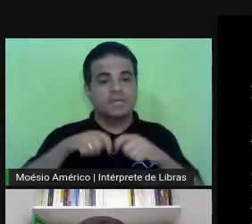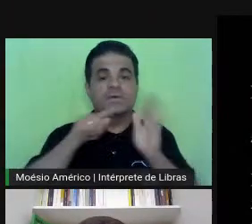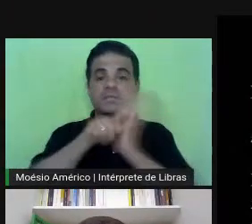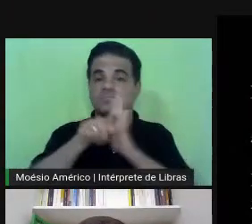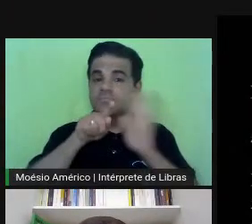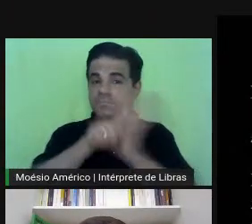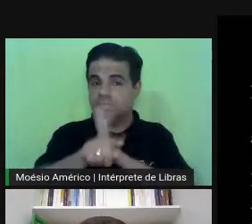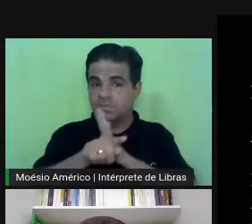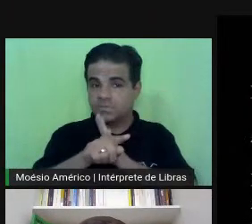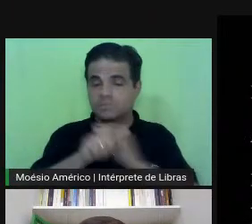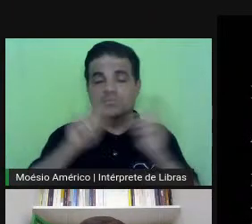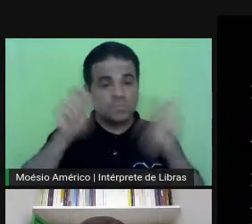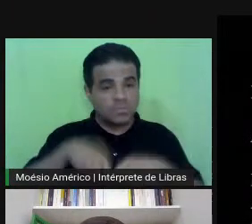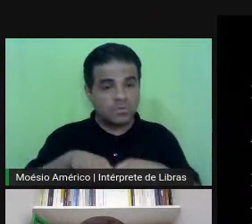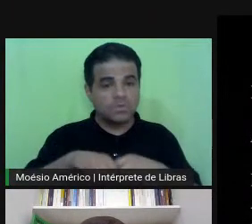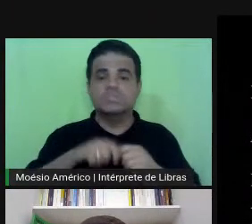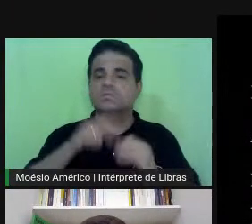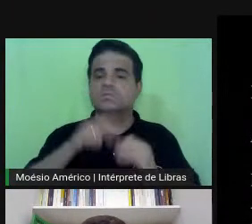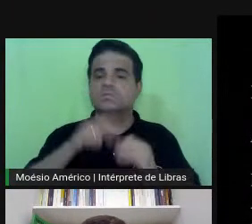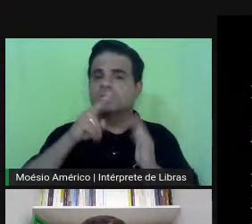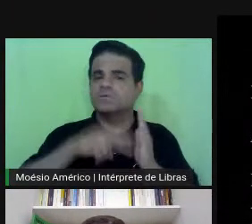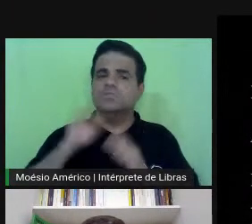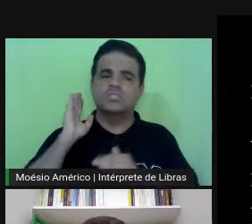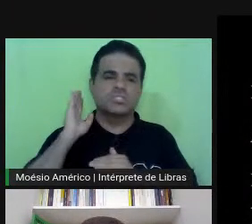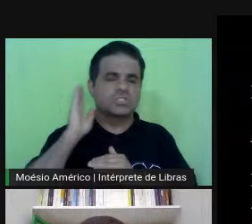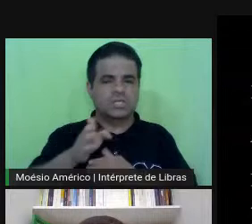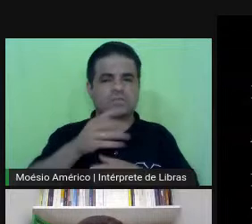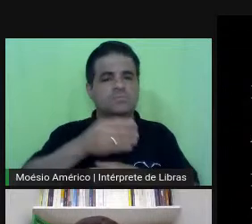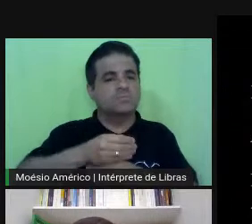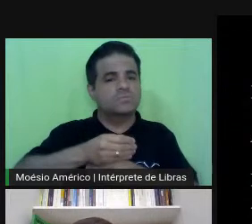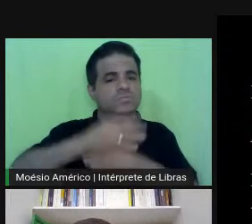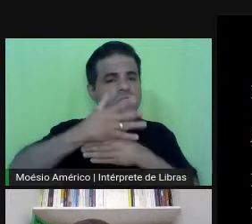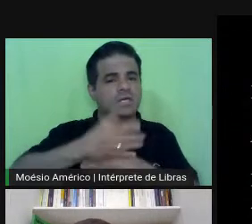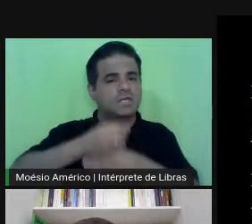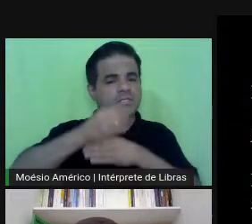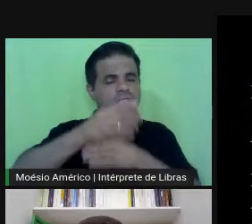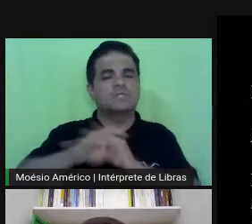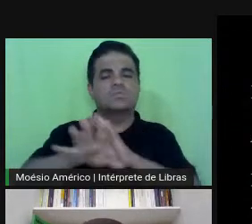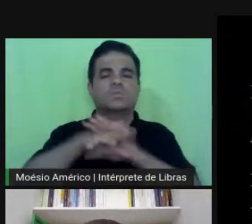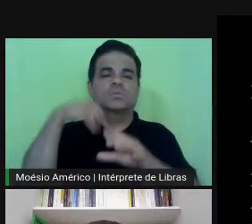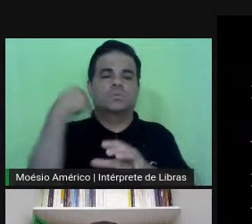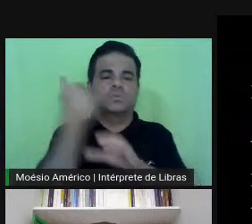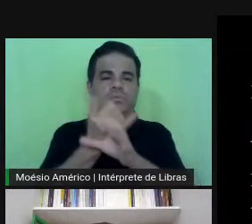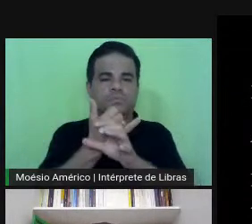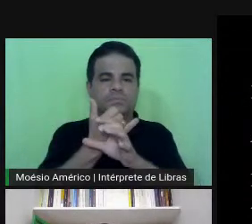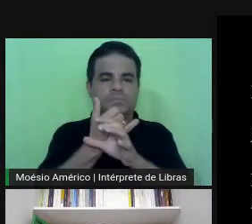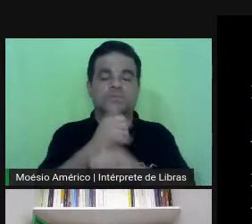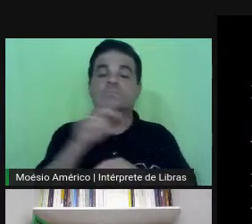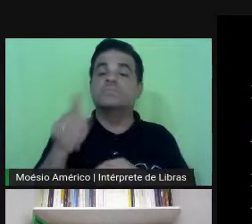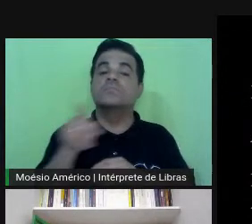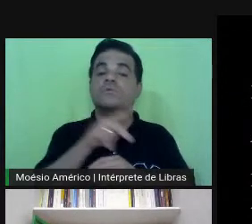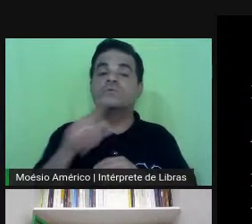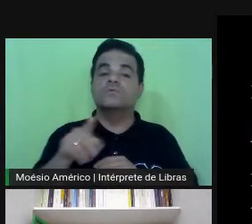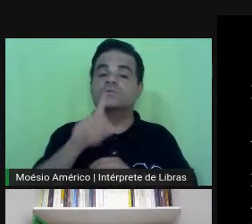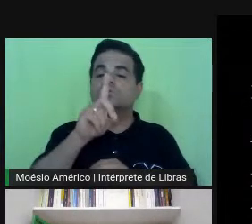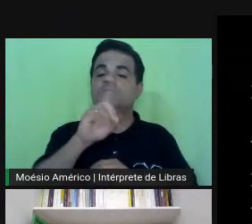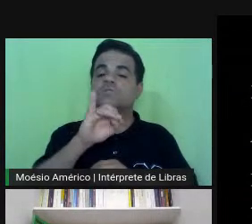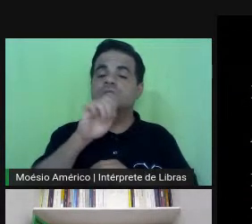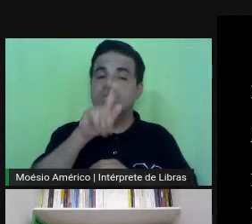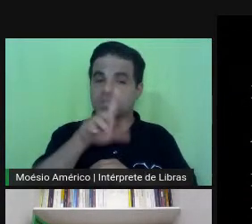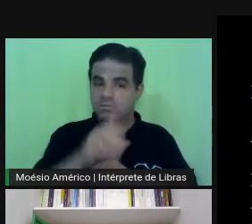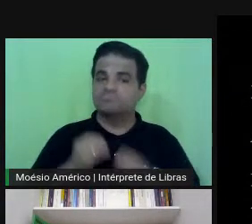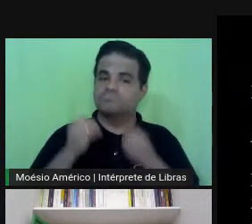pueden ser pedidas directamente producirse de youtube profesor diego que